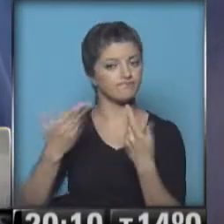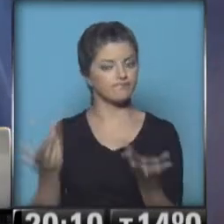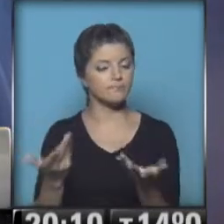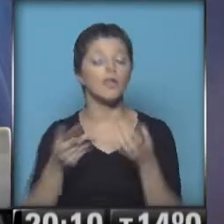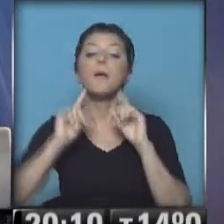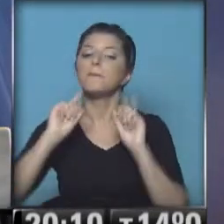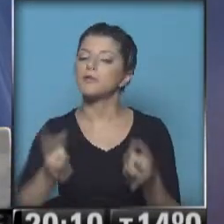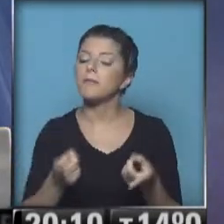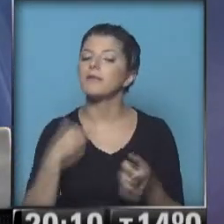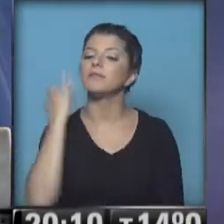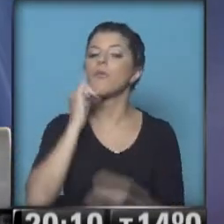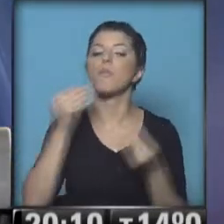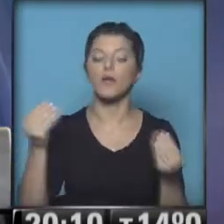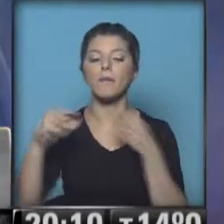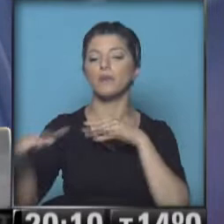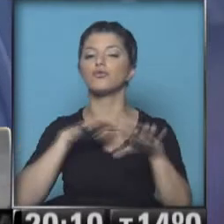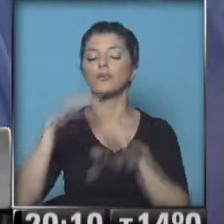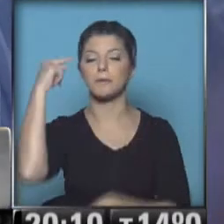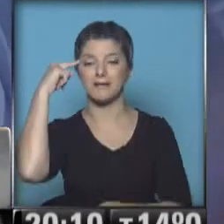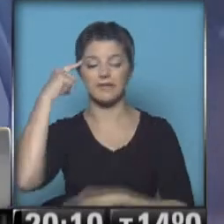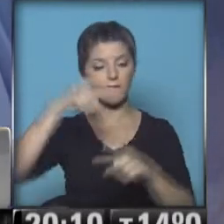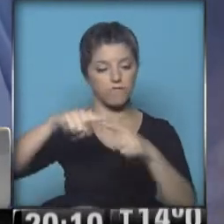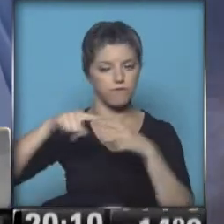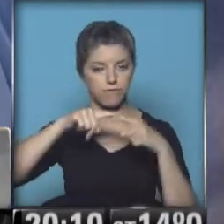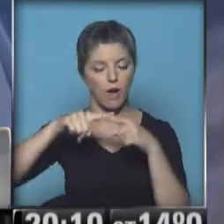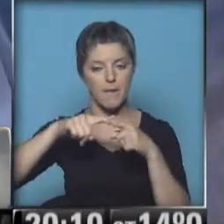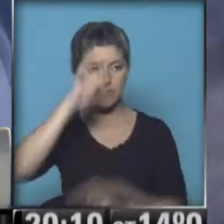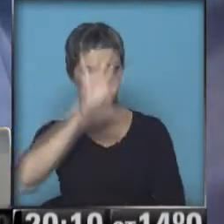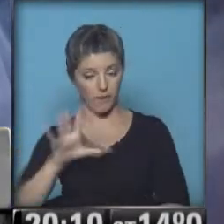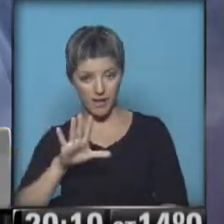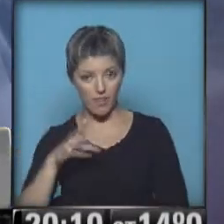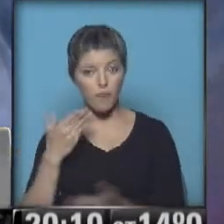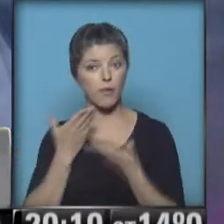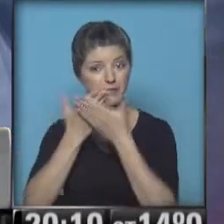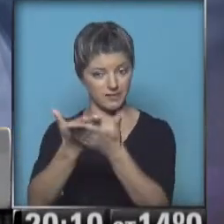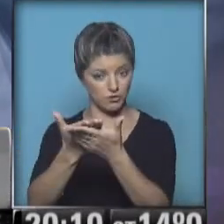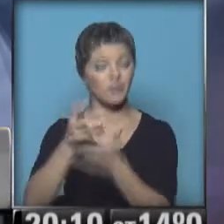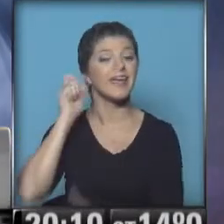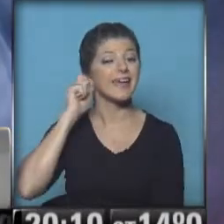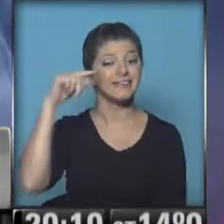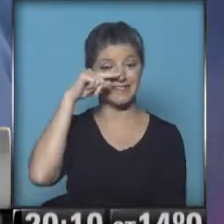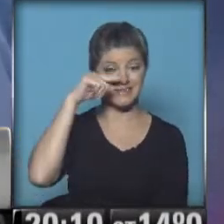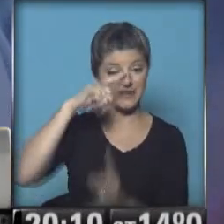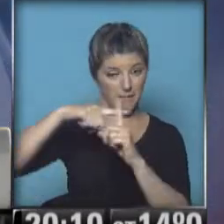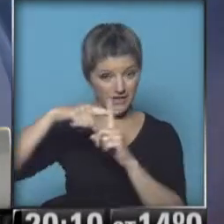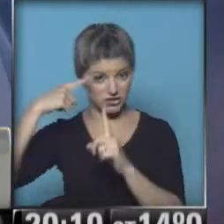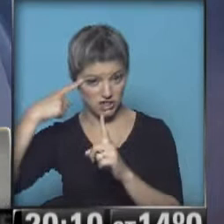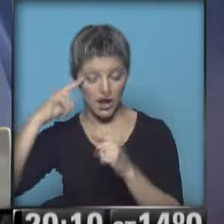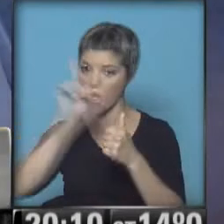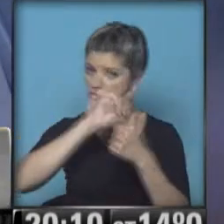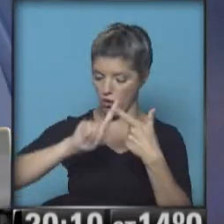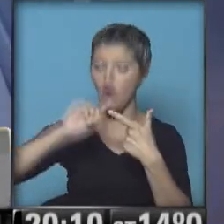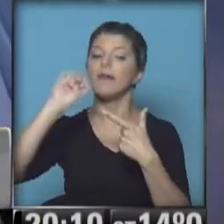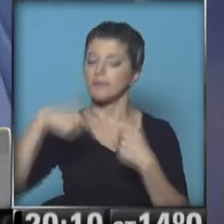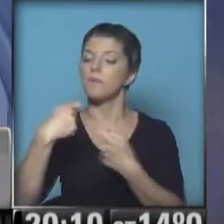la expectativa que se gira alrededor del debate no solamente por la presentación que hizo el g77 más china sino también por el